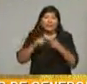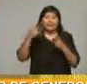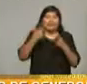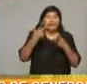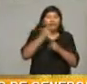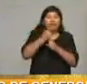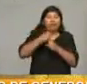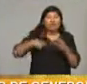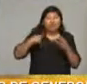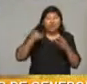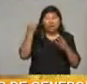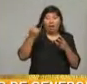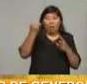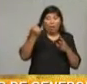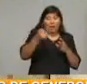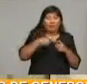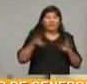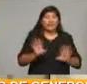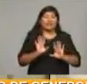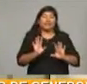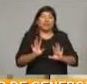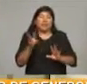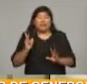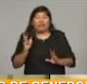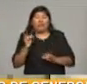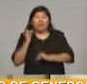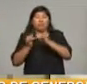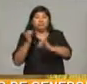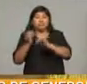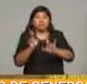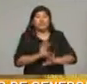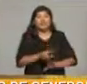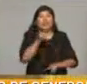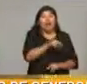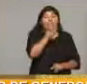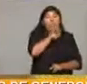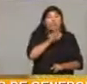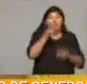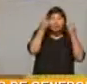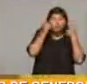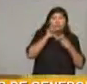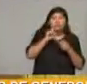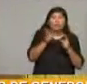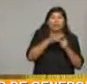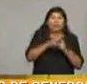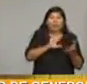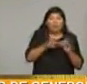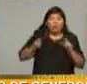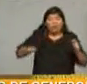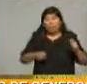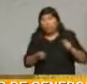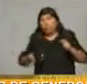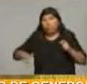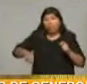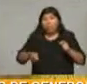la psicóloga le decía mira deberías tener un informe social y esto implicaba digo yo siempre una peregrinación no